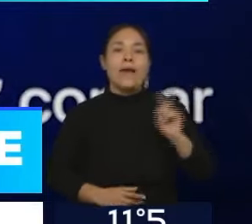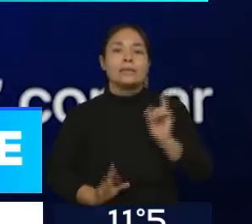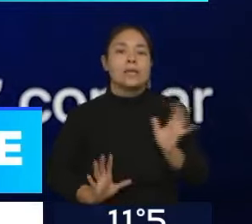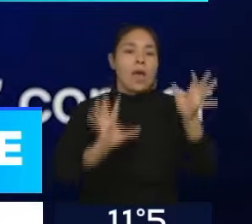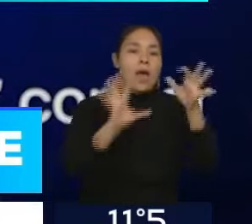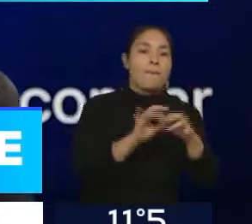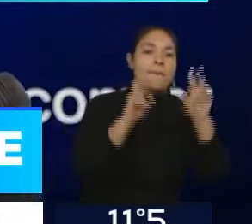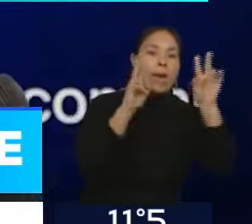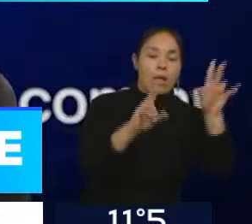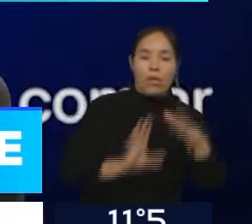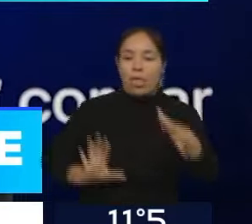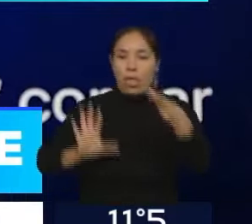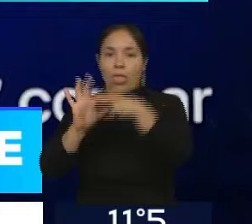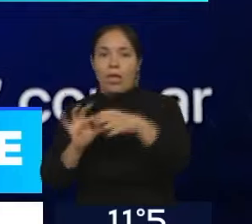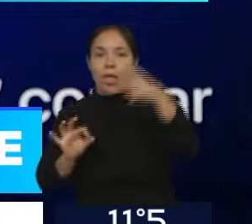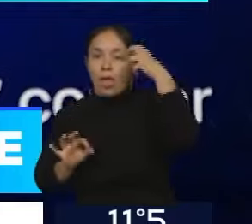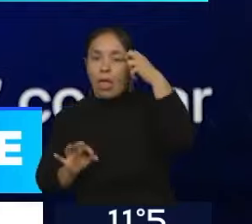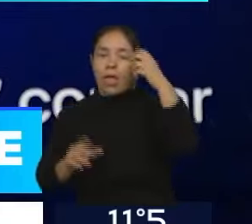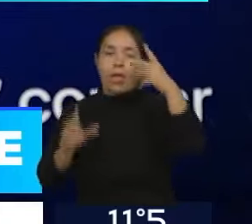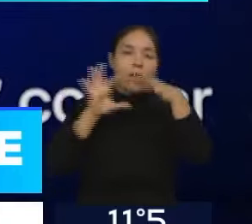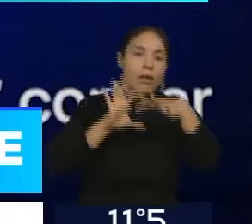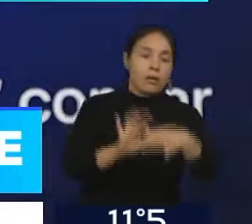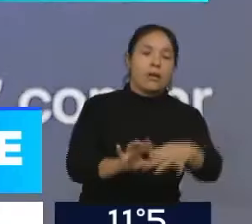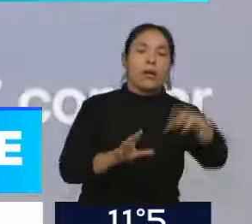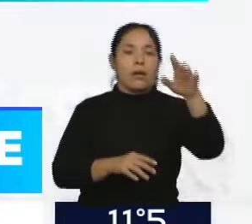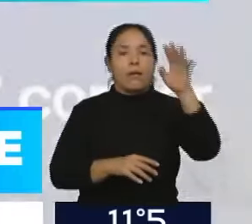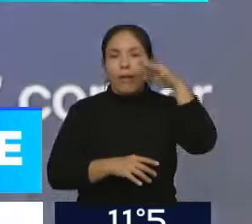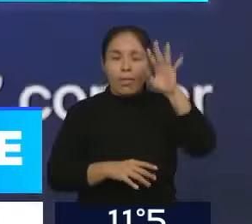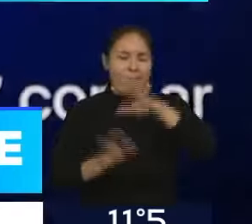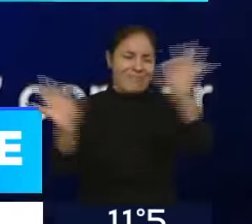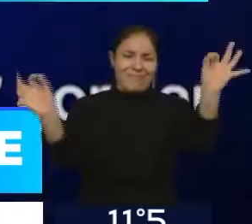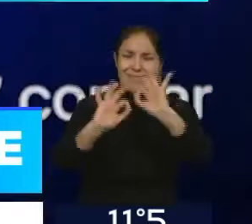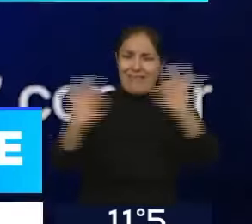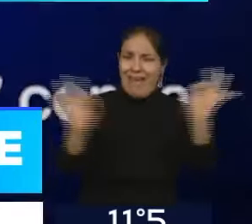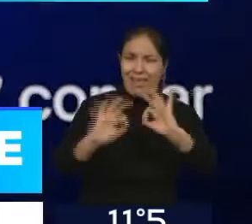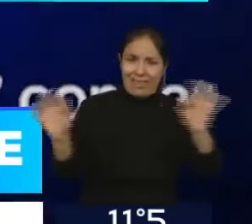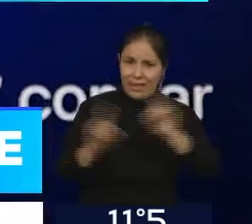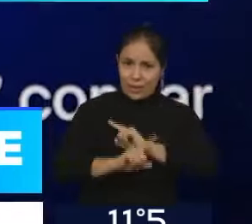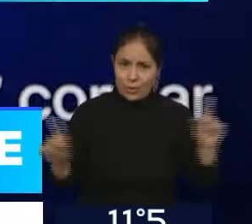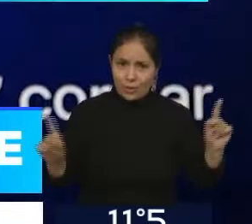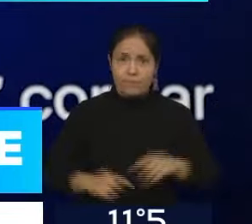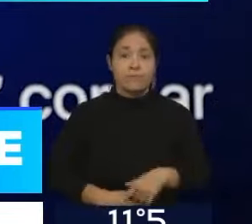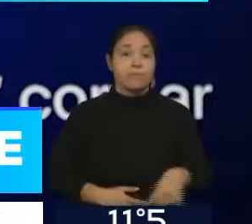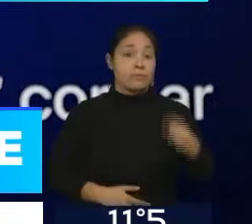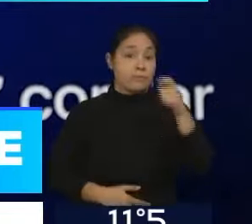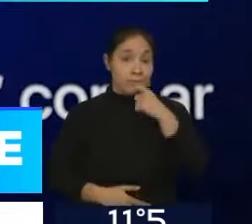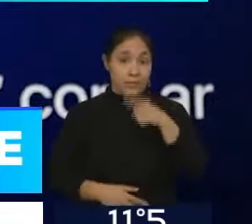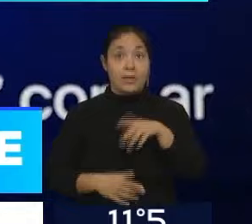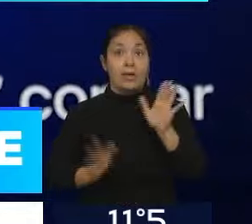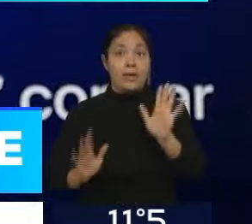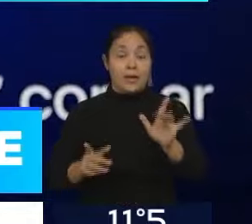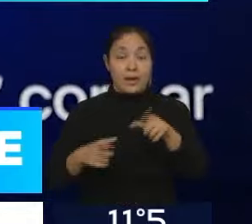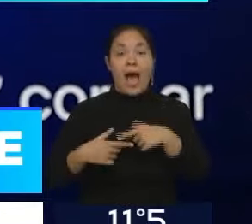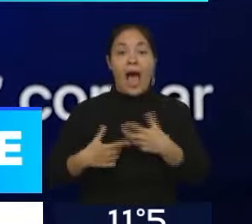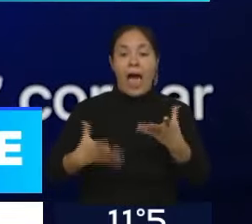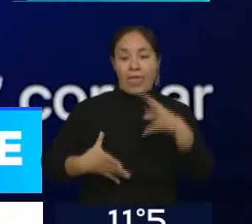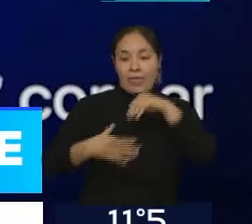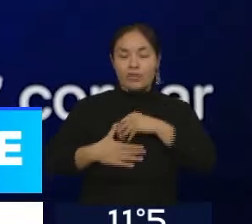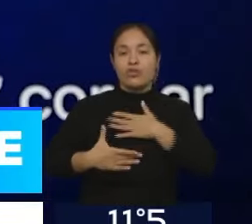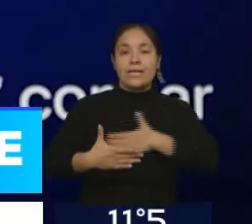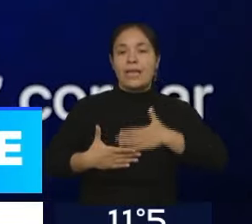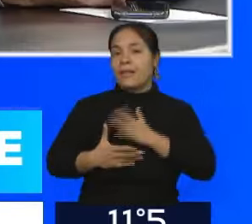filos peronistas, ni filos kirchneristas, ni filos franjistas, ni filo nada. Entonces, si tiene un corazoncito, lo tendrá que dejar en la casa el